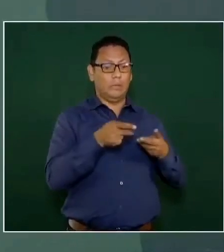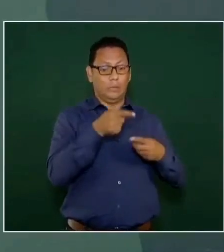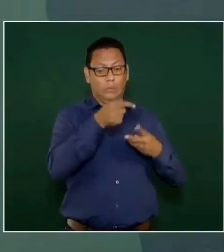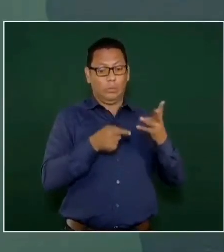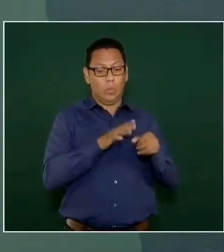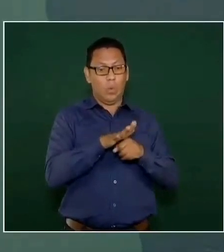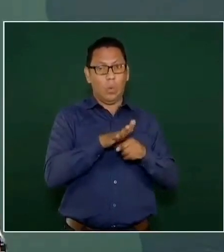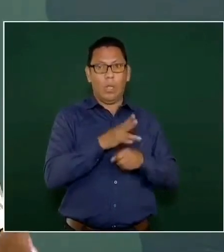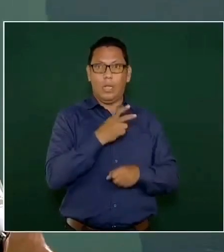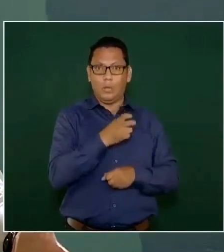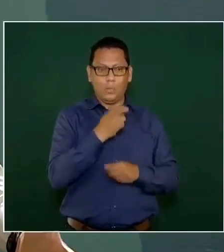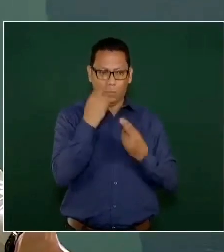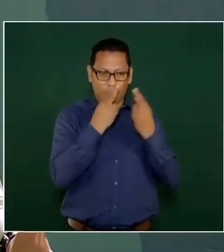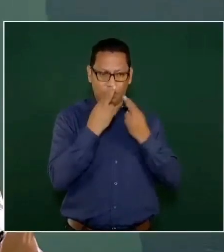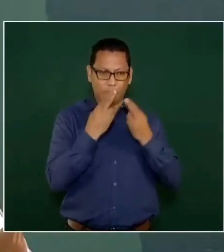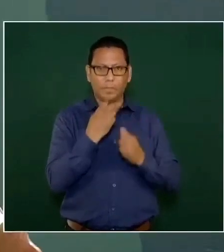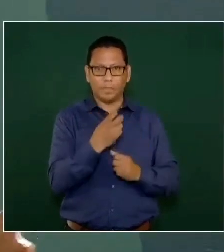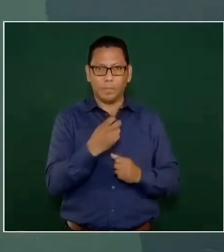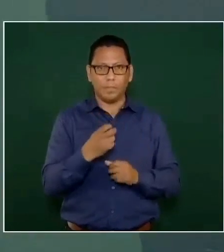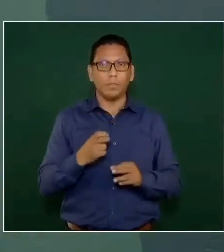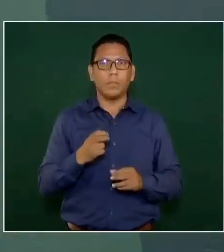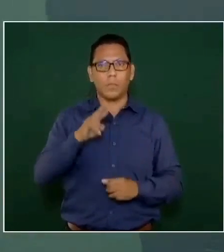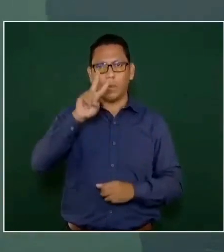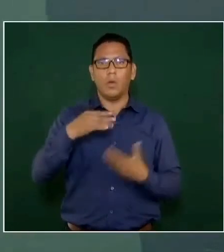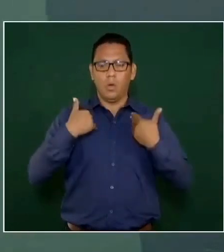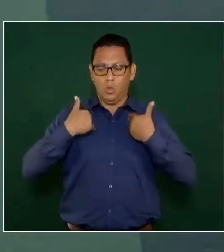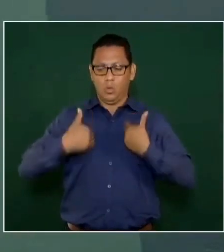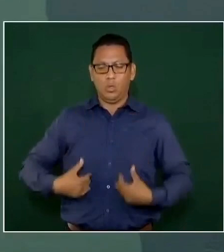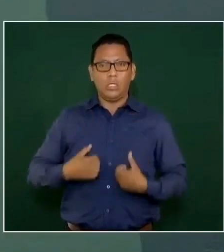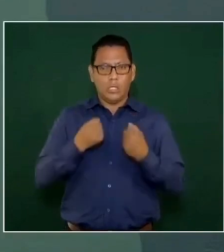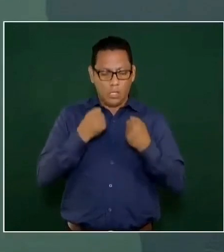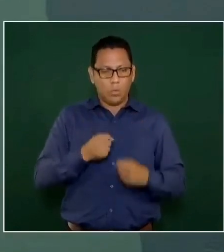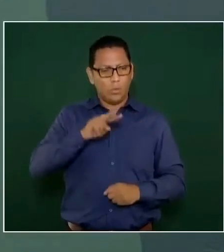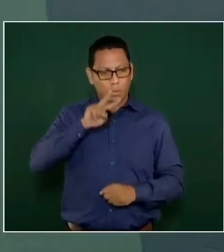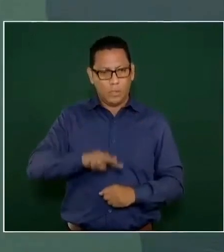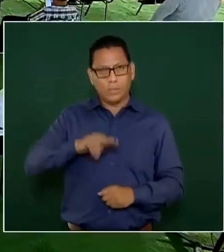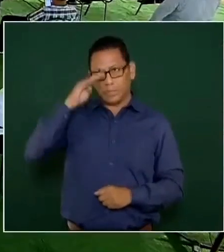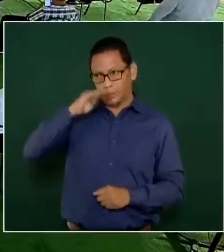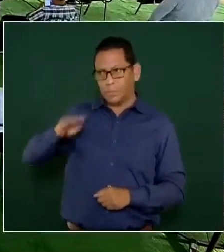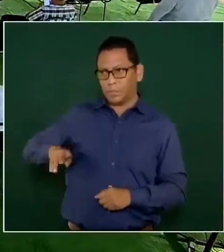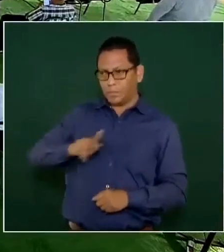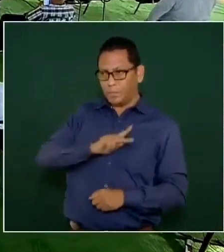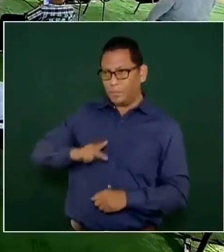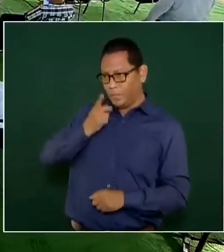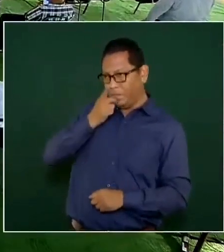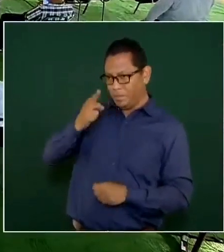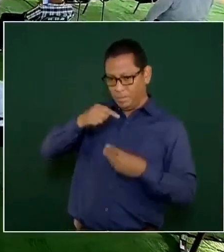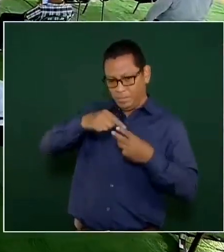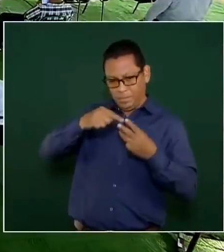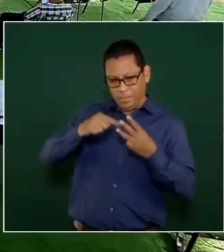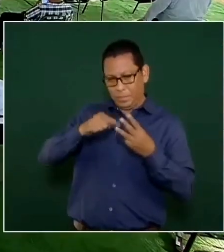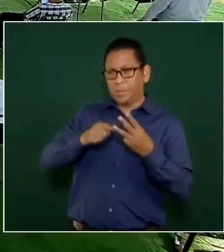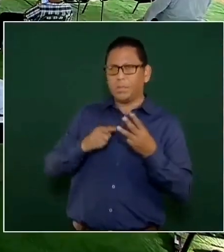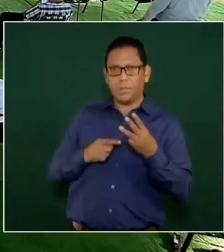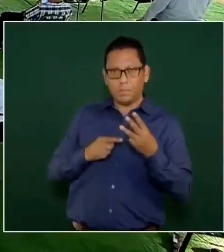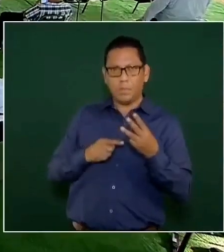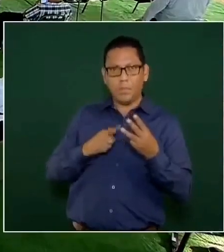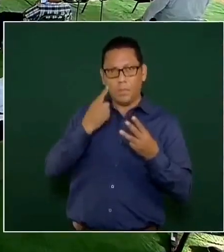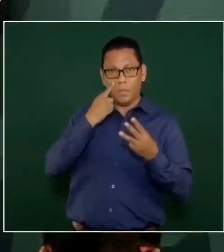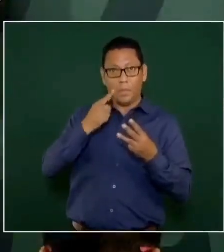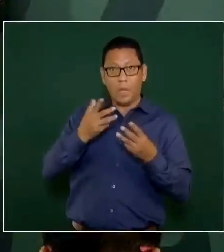¿no? Yo estoy convencido, señor presidente, de que estos 3 objetivos lo hicimos. Uno,